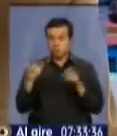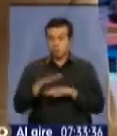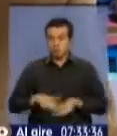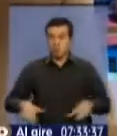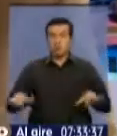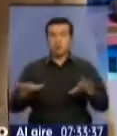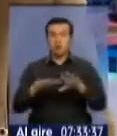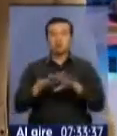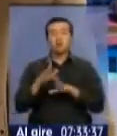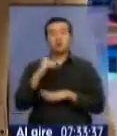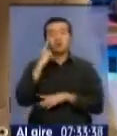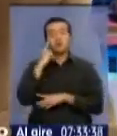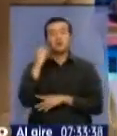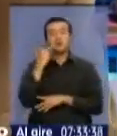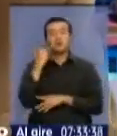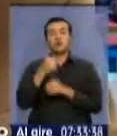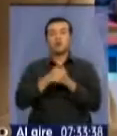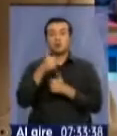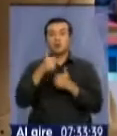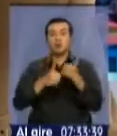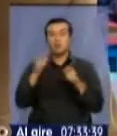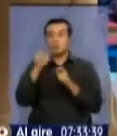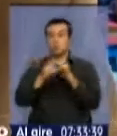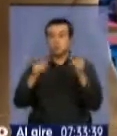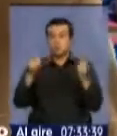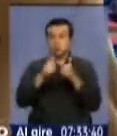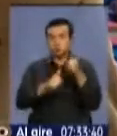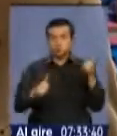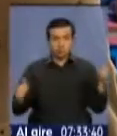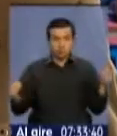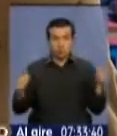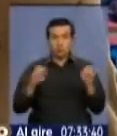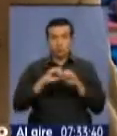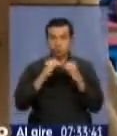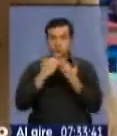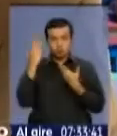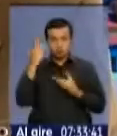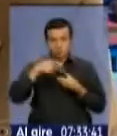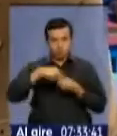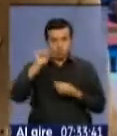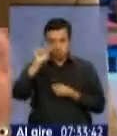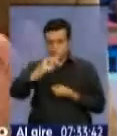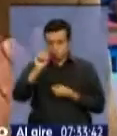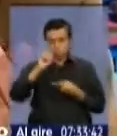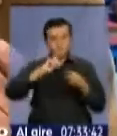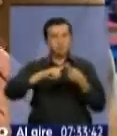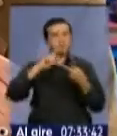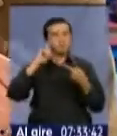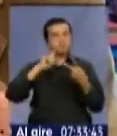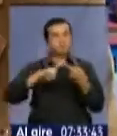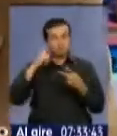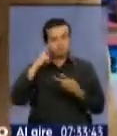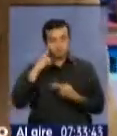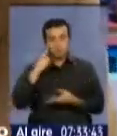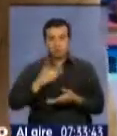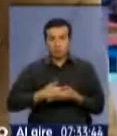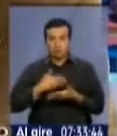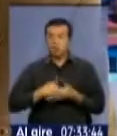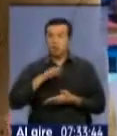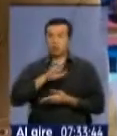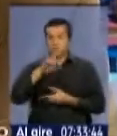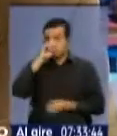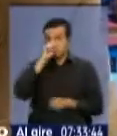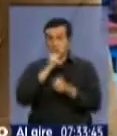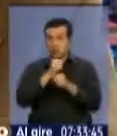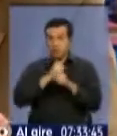lo que tiene que buscar es que se postulen gente que no ha estado, por ejemplo, en partidos políticos, que han sido gente que en la prueba de su trabajo